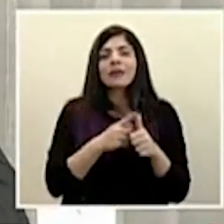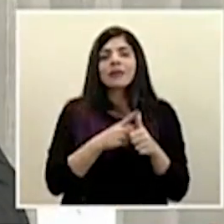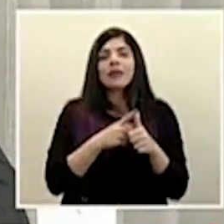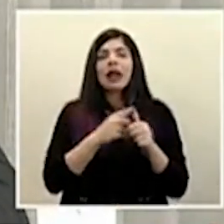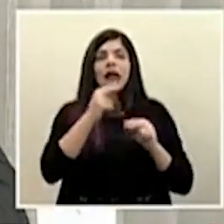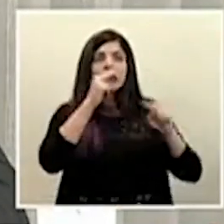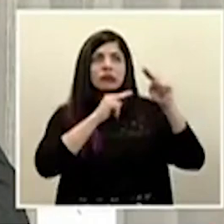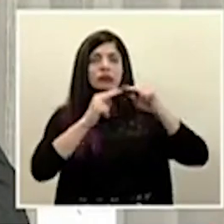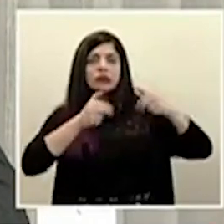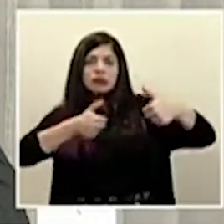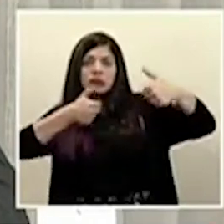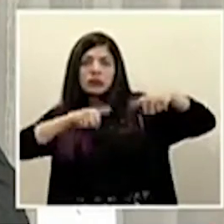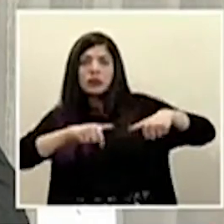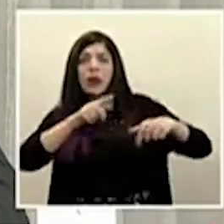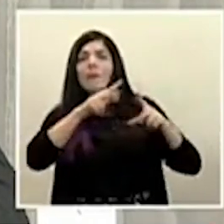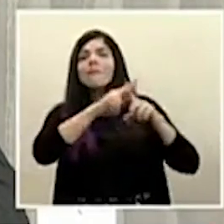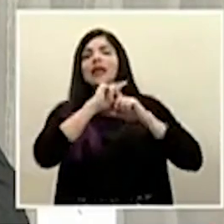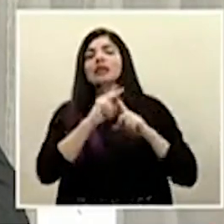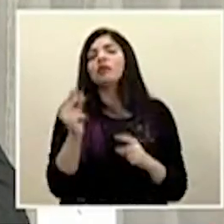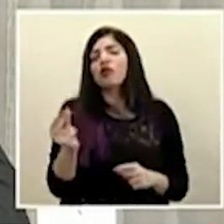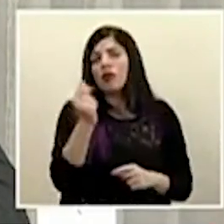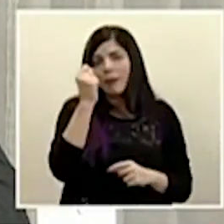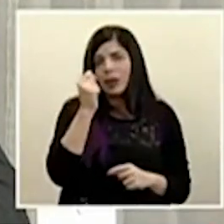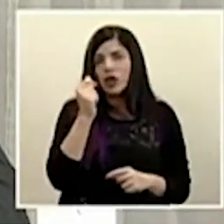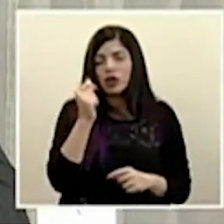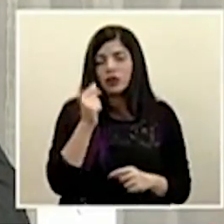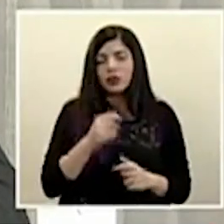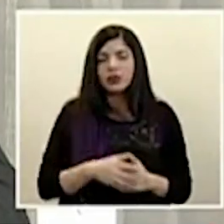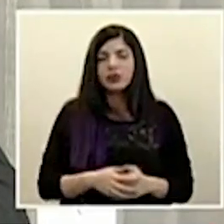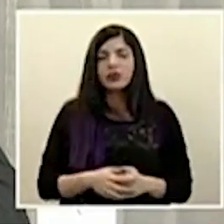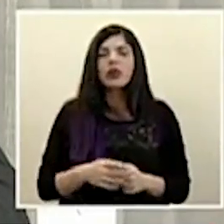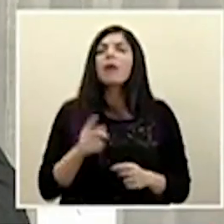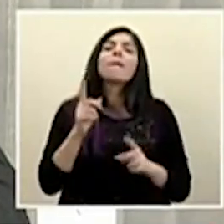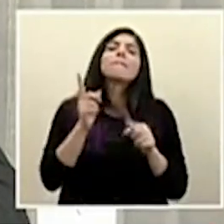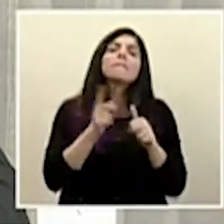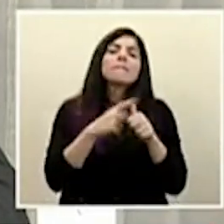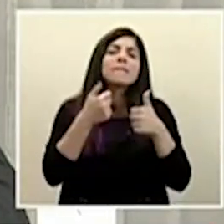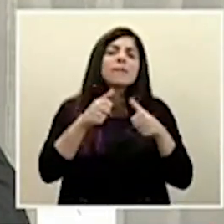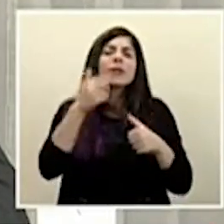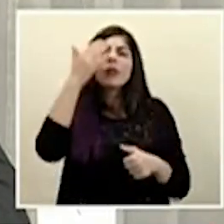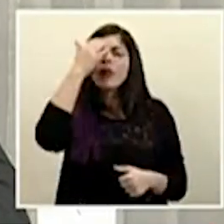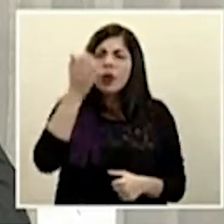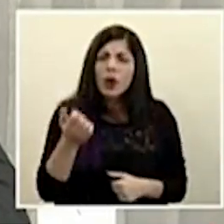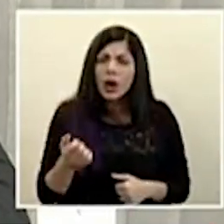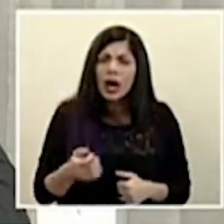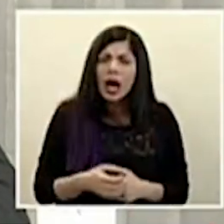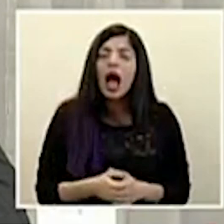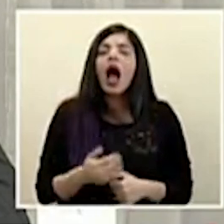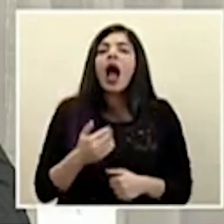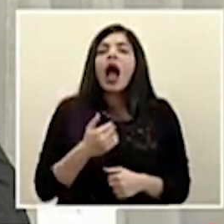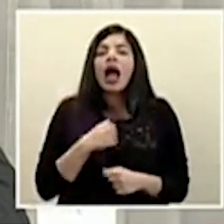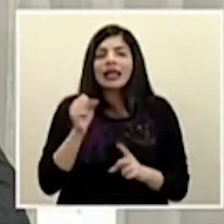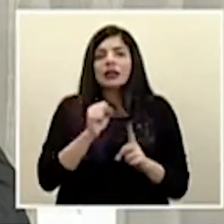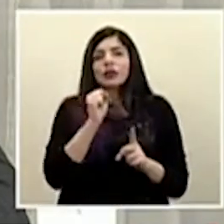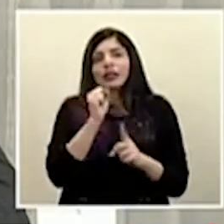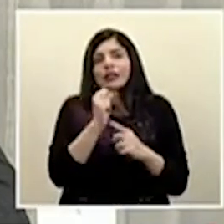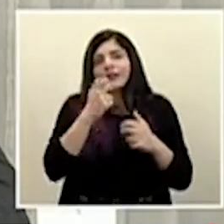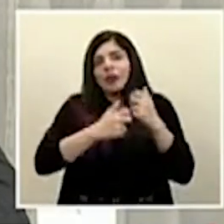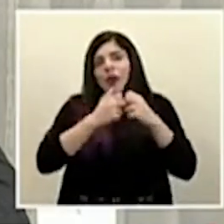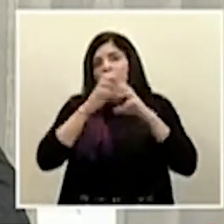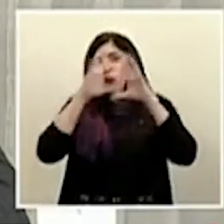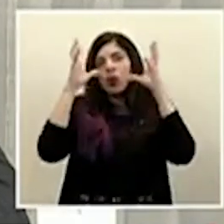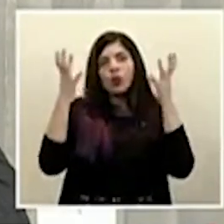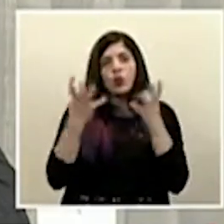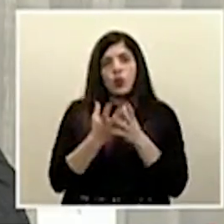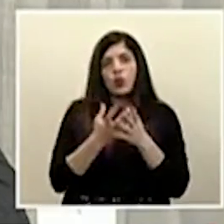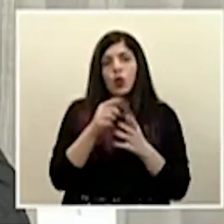un préstamo rápido. Y decimos un primer acuerdo porque hay una situación de crisis global.